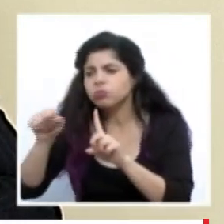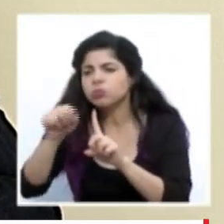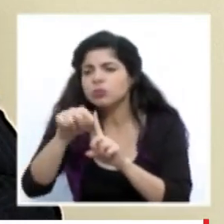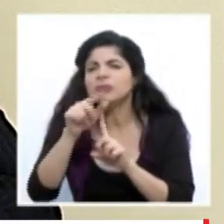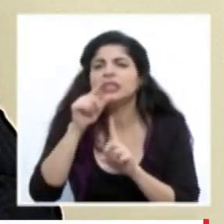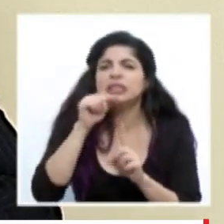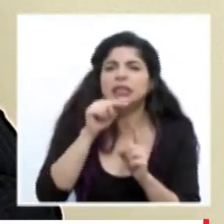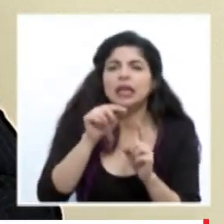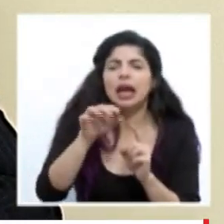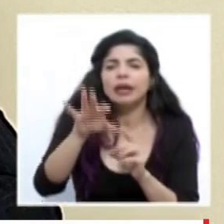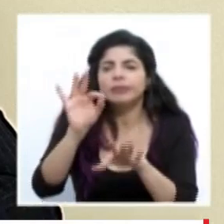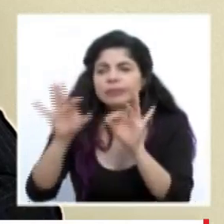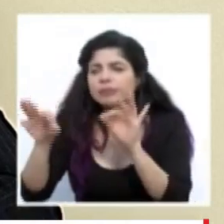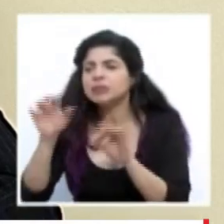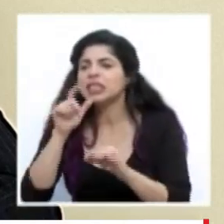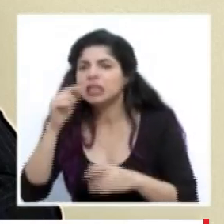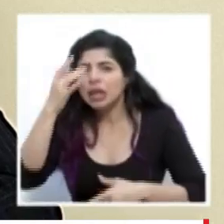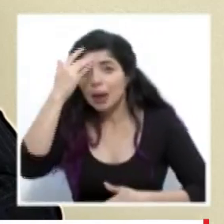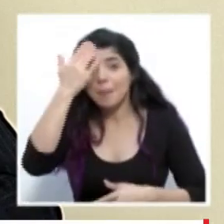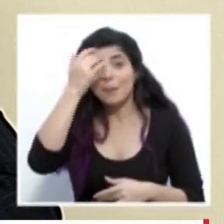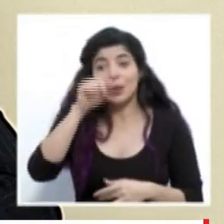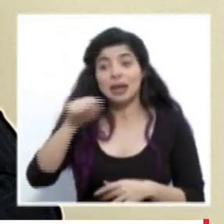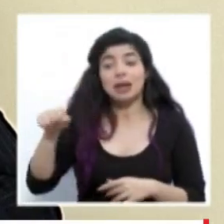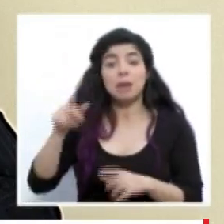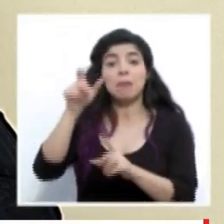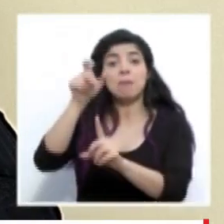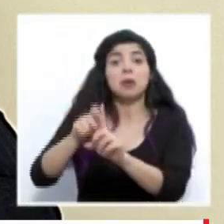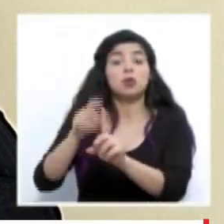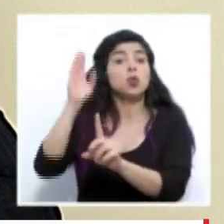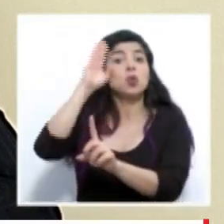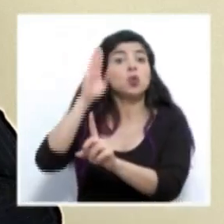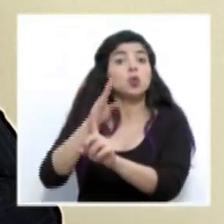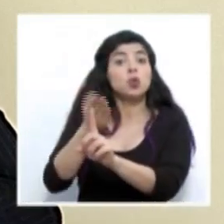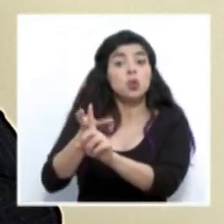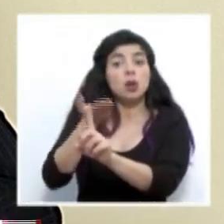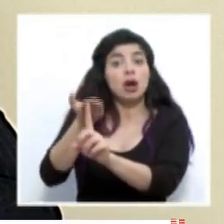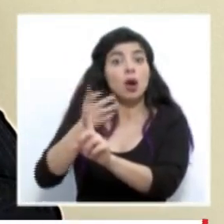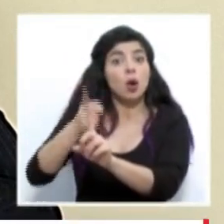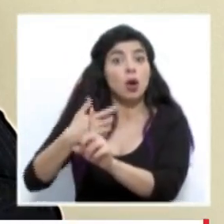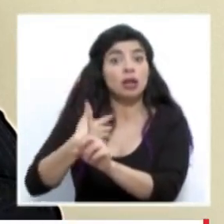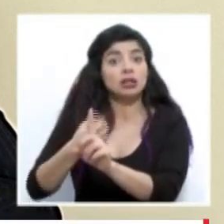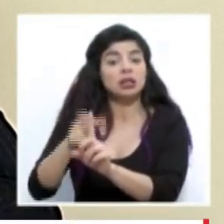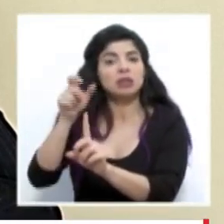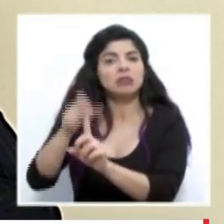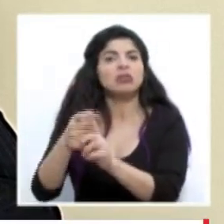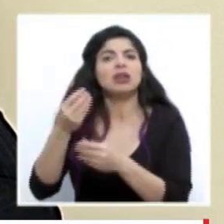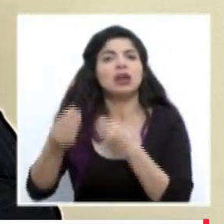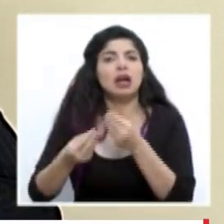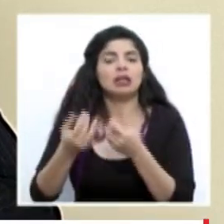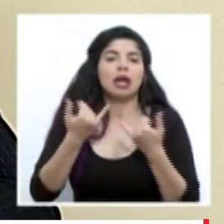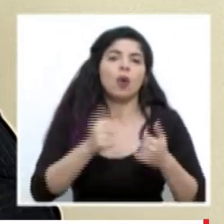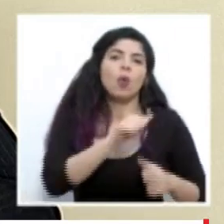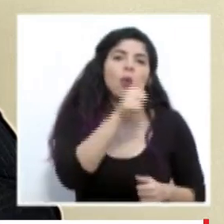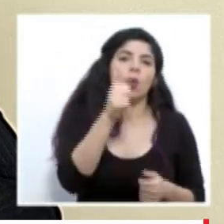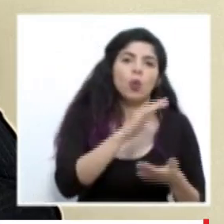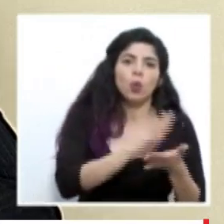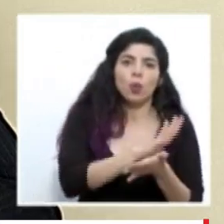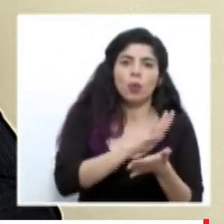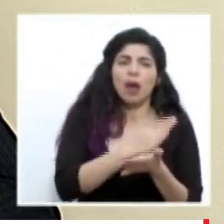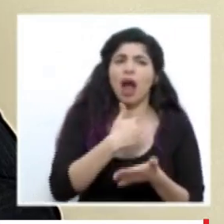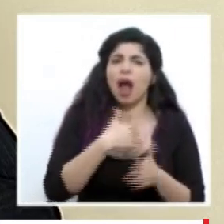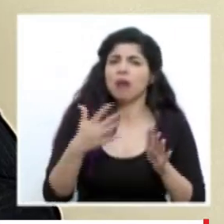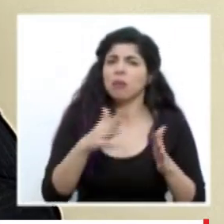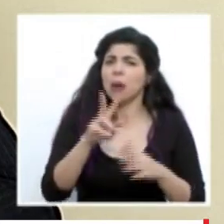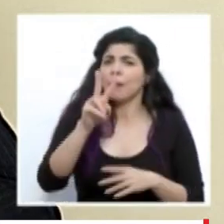que muchas de estas personas, justamente como nunca se les emitió la orden sanitaria, pues lo que se está haciendo es un documento para indicar, ya incluso hay